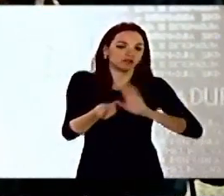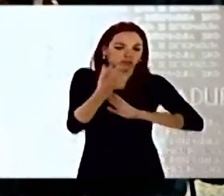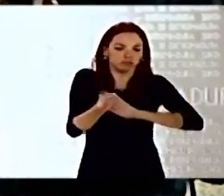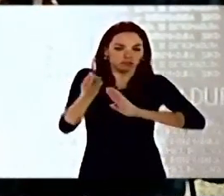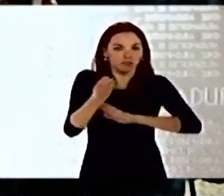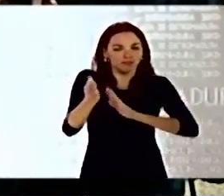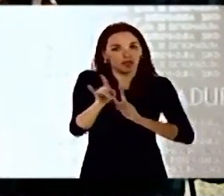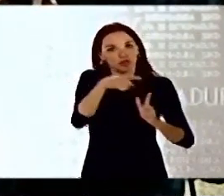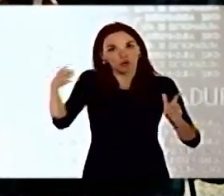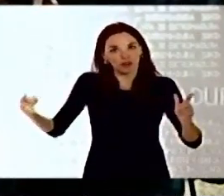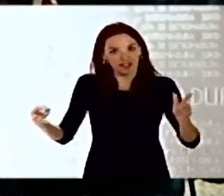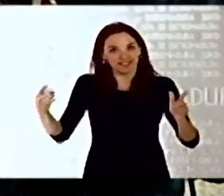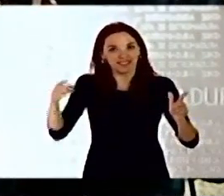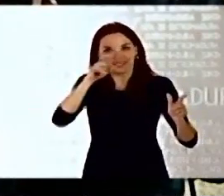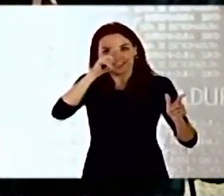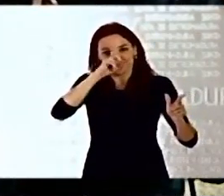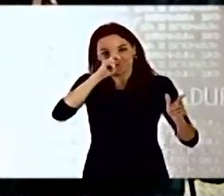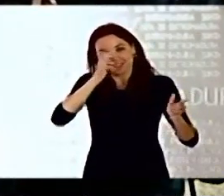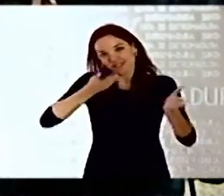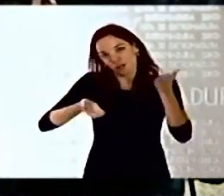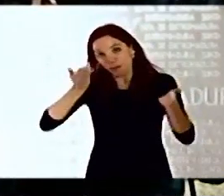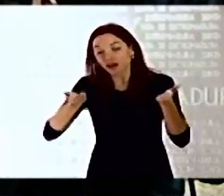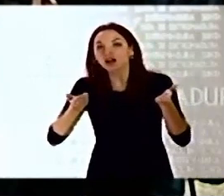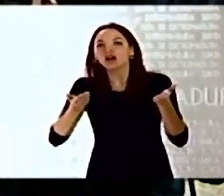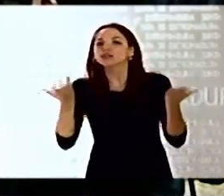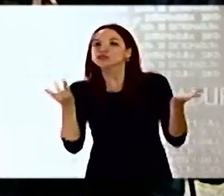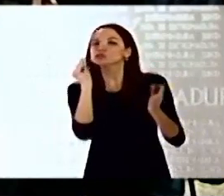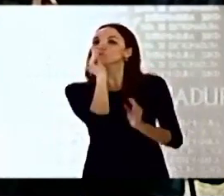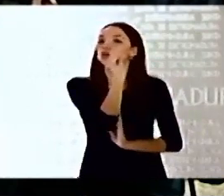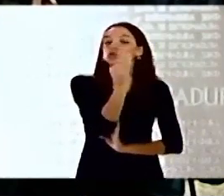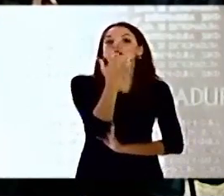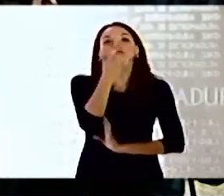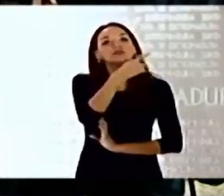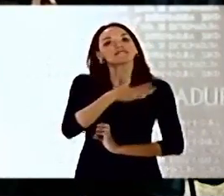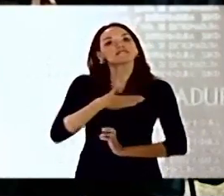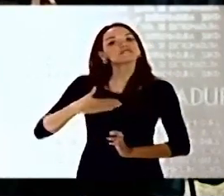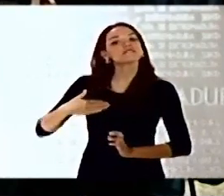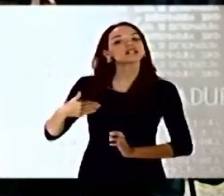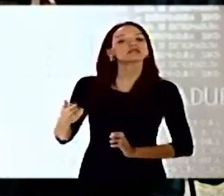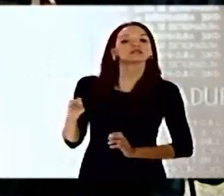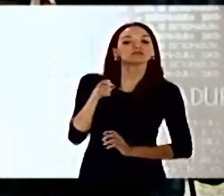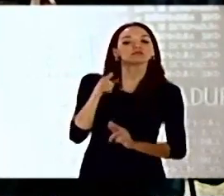una apuesta o vamos a decir, va a haber una intención también de